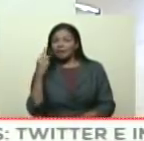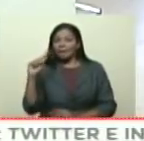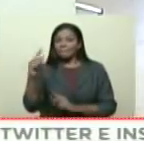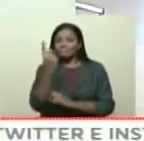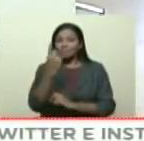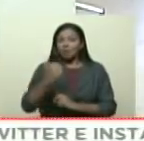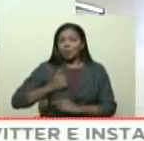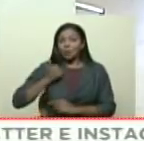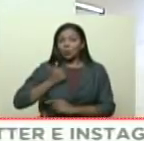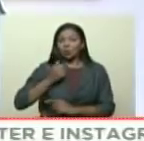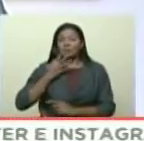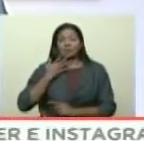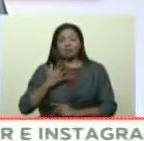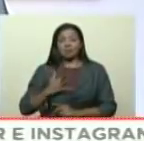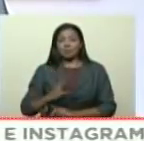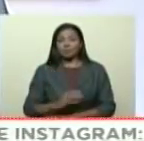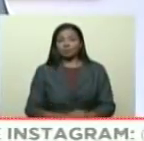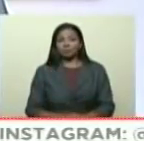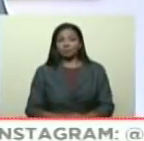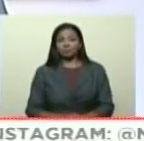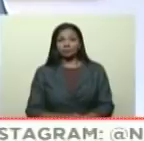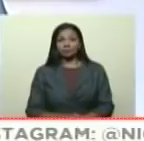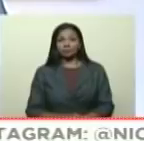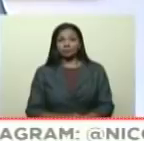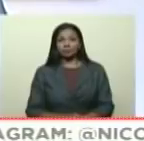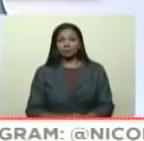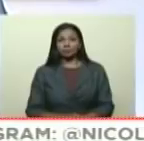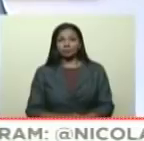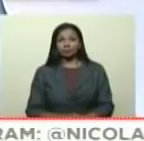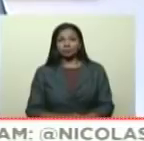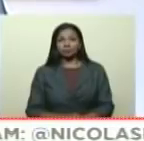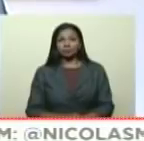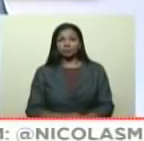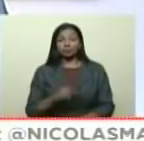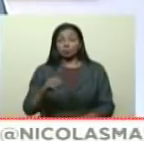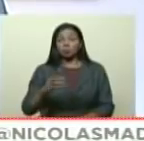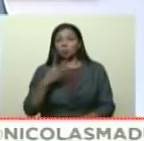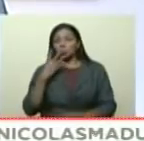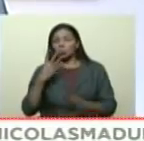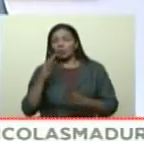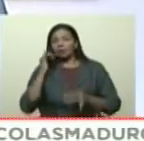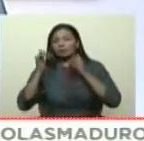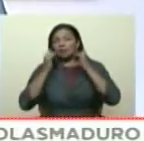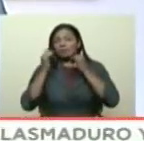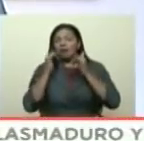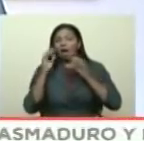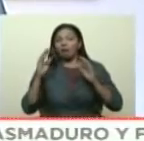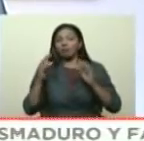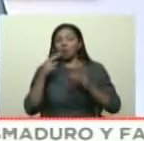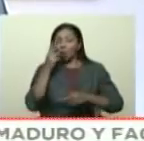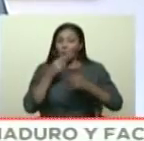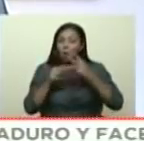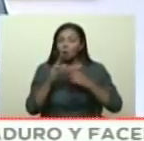primera oportunidad que se está celebrando, se está